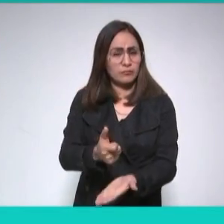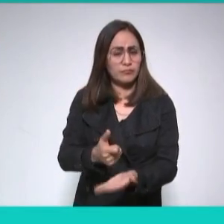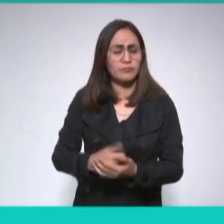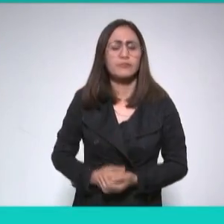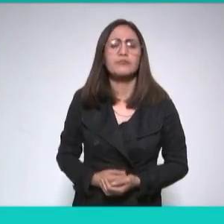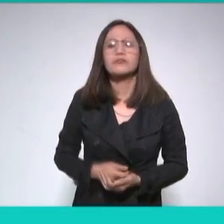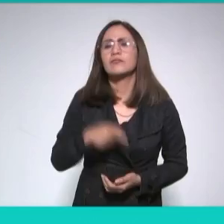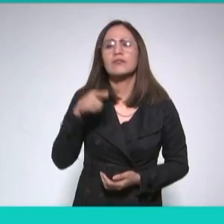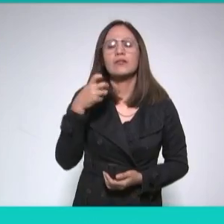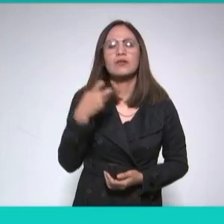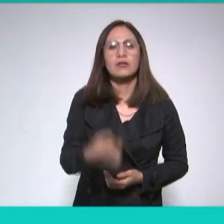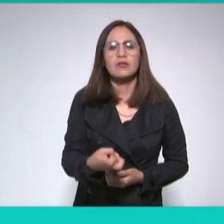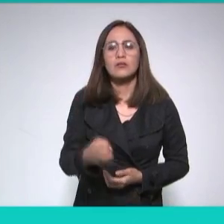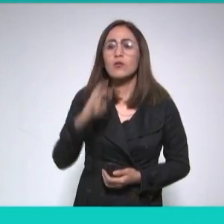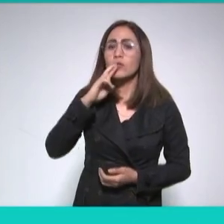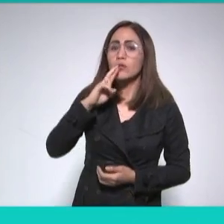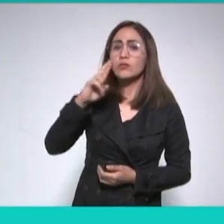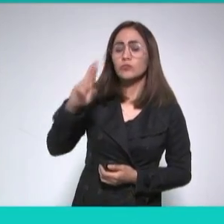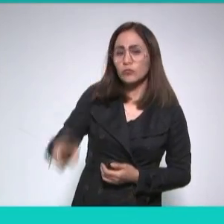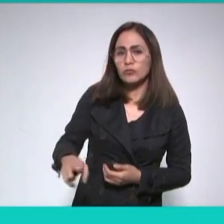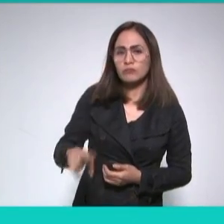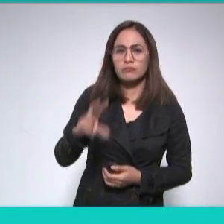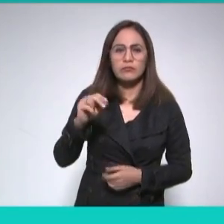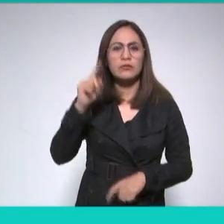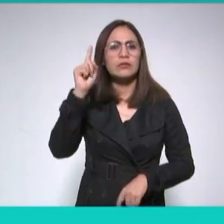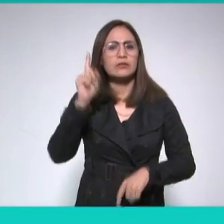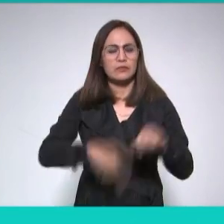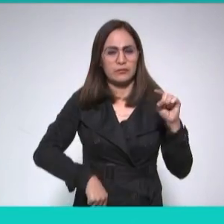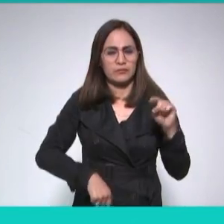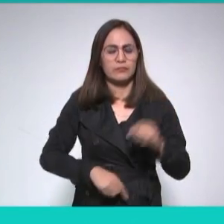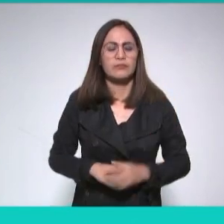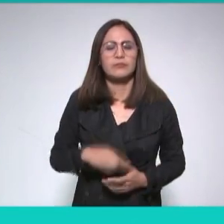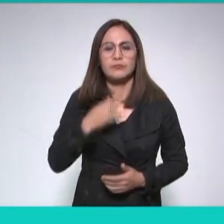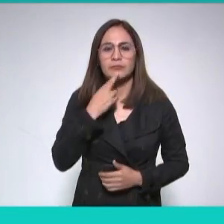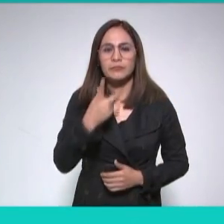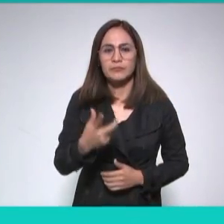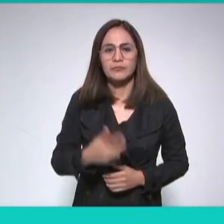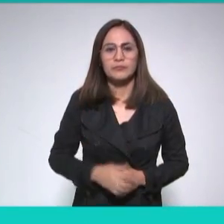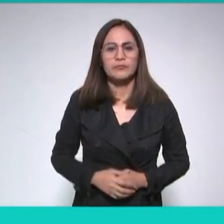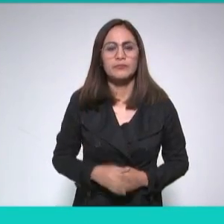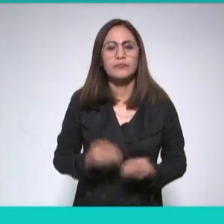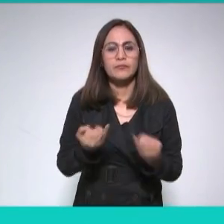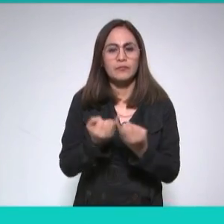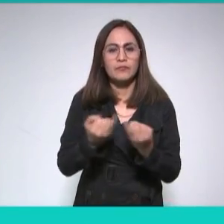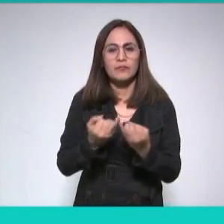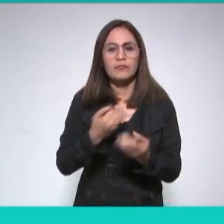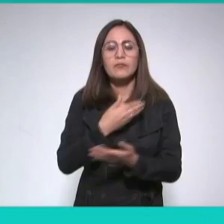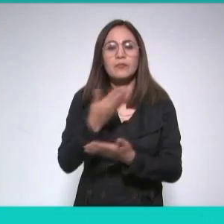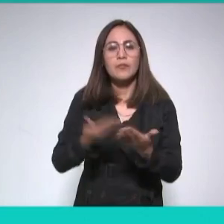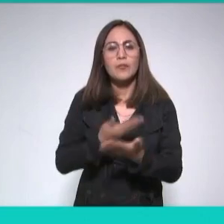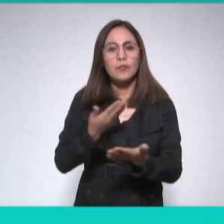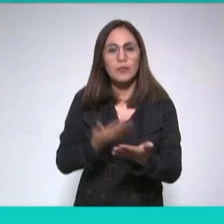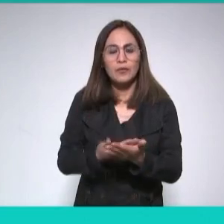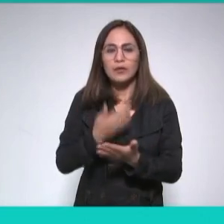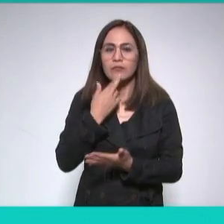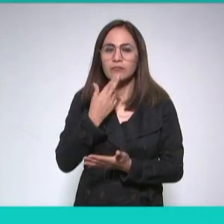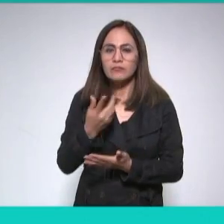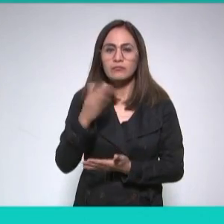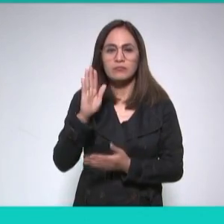procedente revocar la respuesta de la Secretaría de Marina y proponer instruirle lo